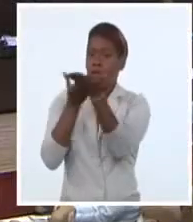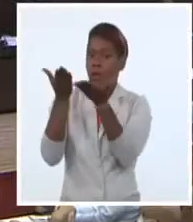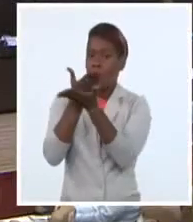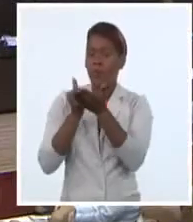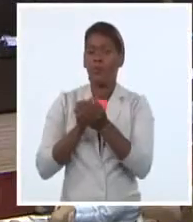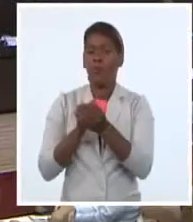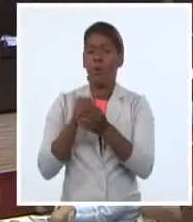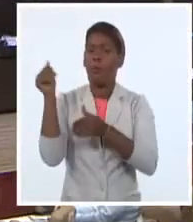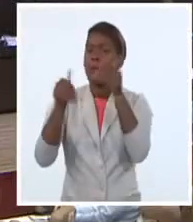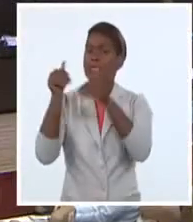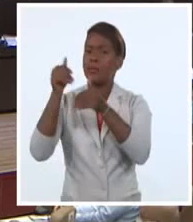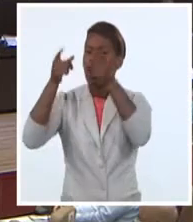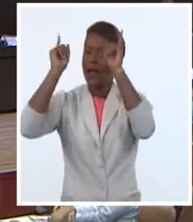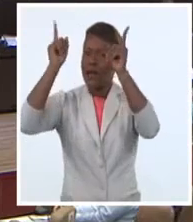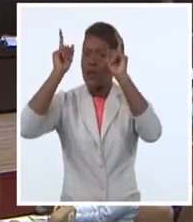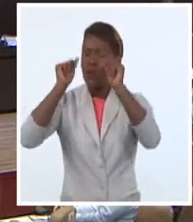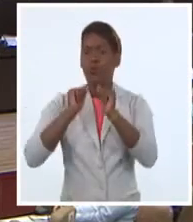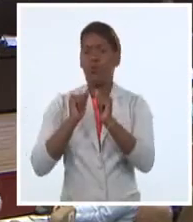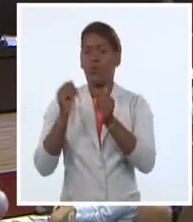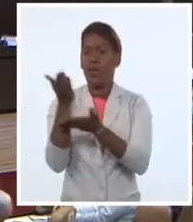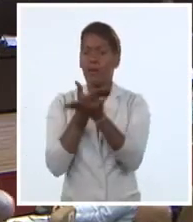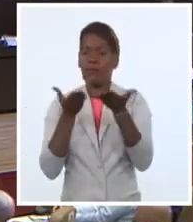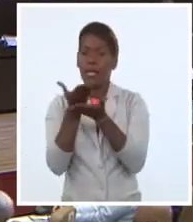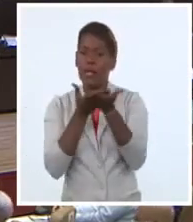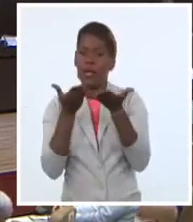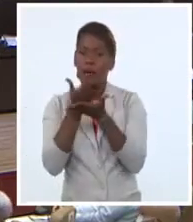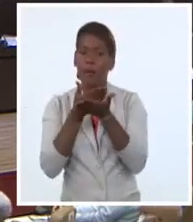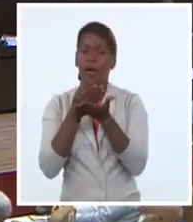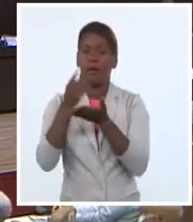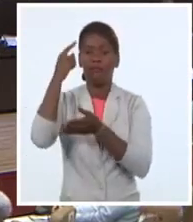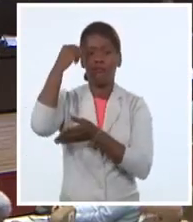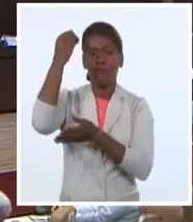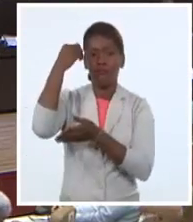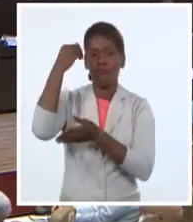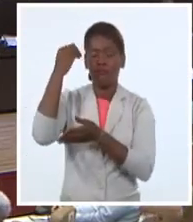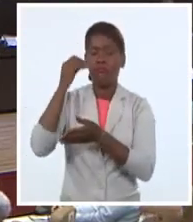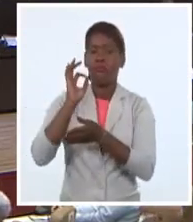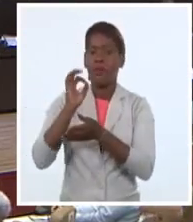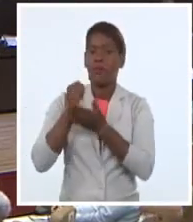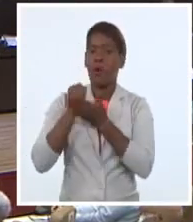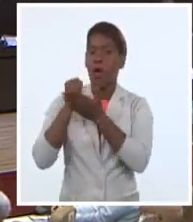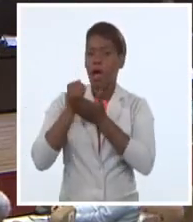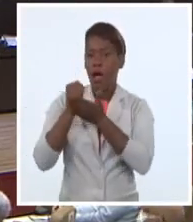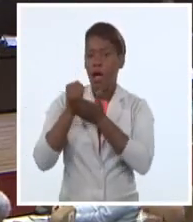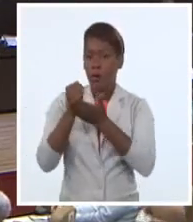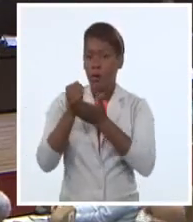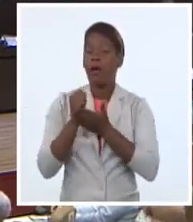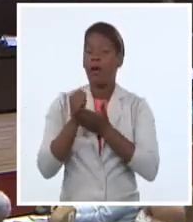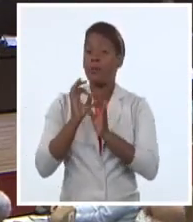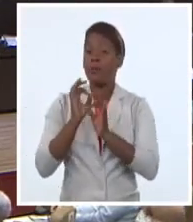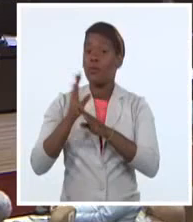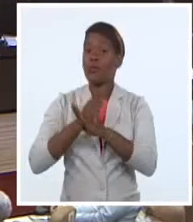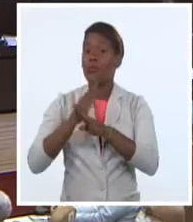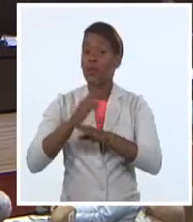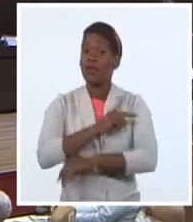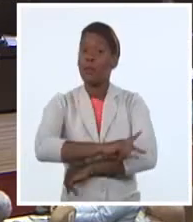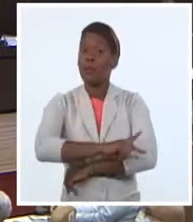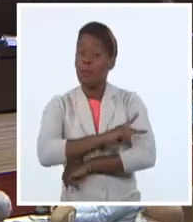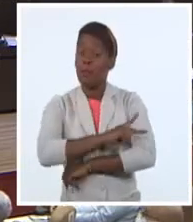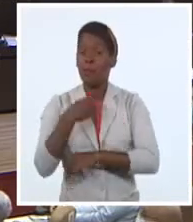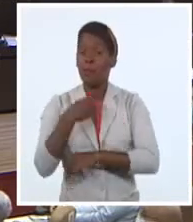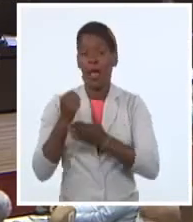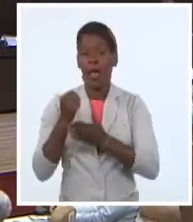cumbres, eventos virtuales y en menor medida presenciales que nos permiten mantener una sólida relación con la comunidad